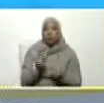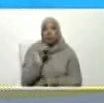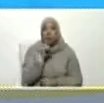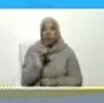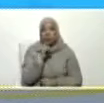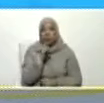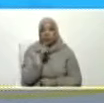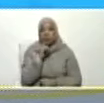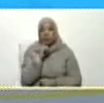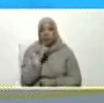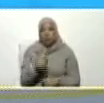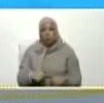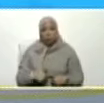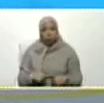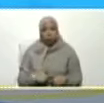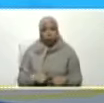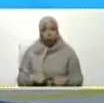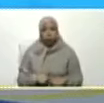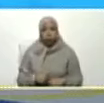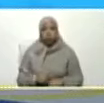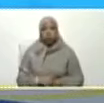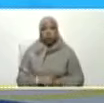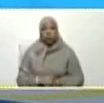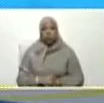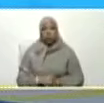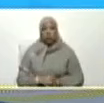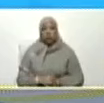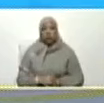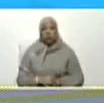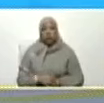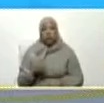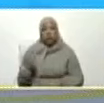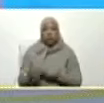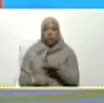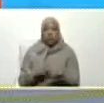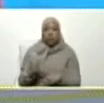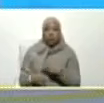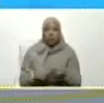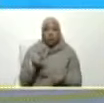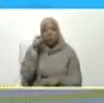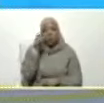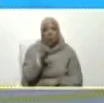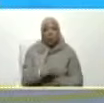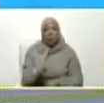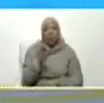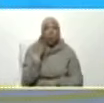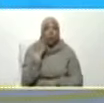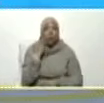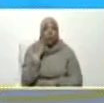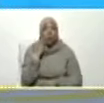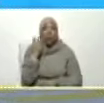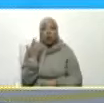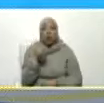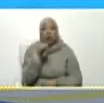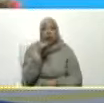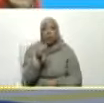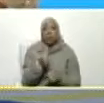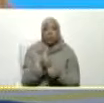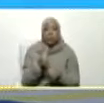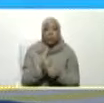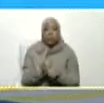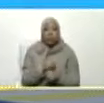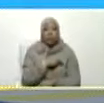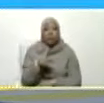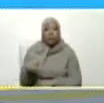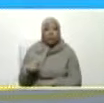difíciles, tortuosos, pero esta revolución se gestó de pueblo en pueblo, de calle en calle, de